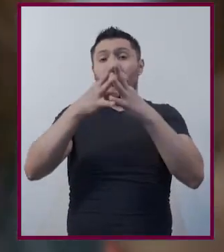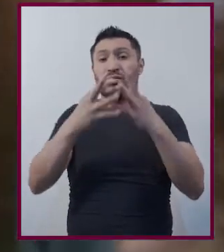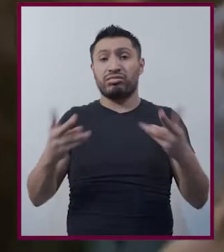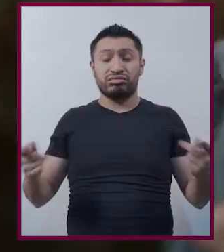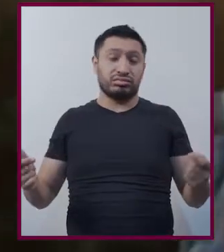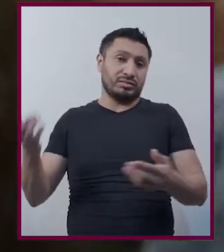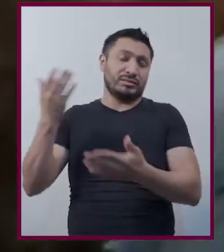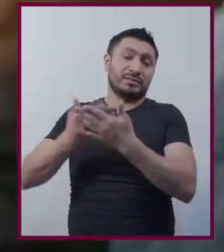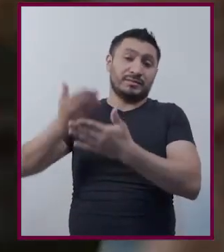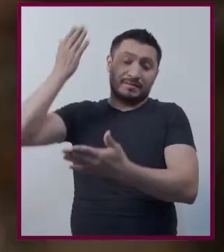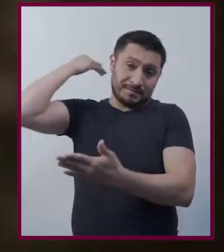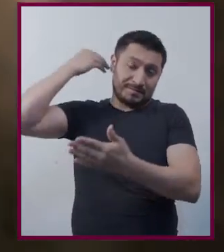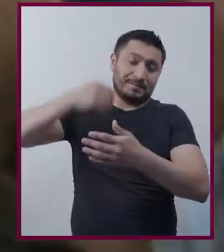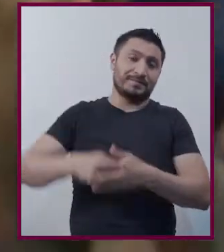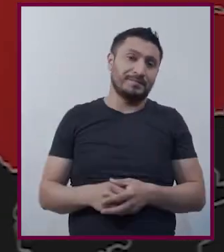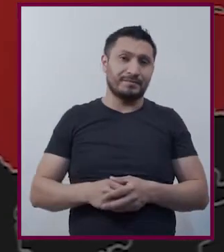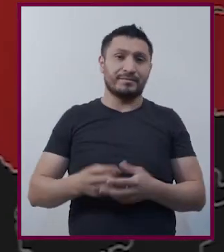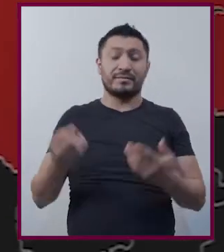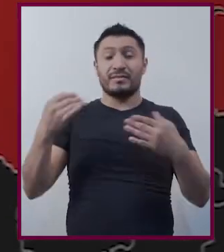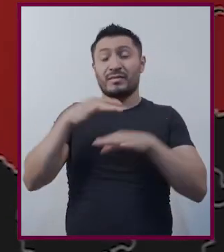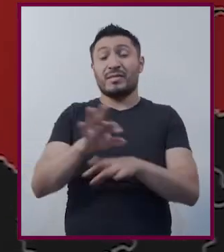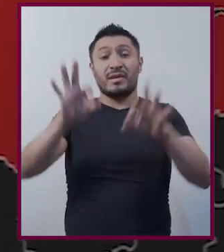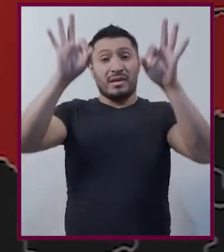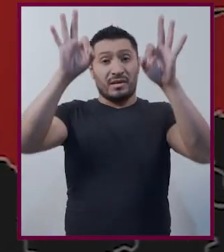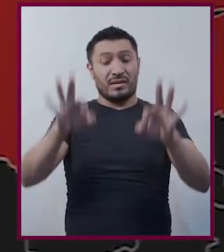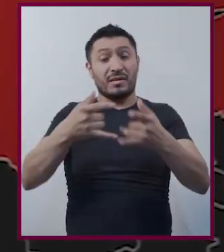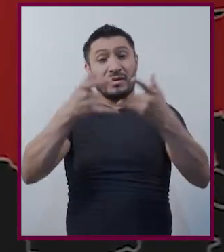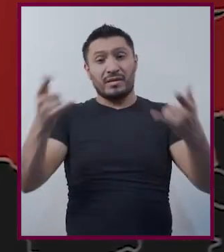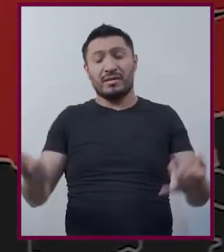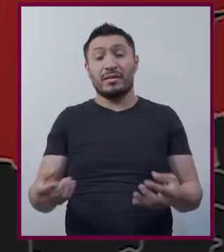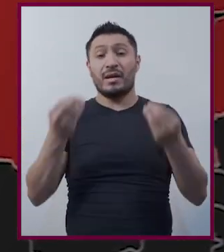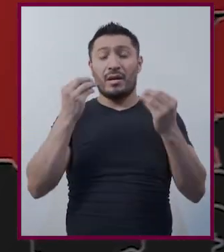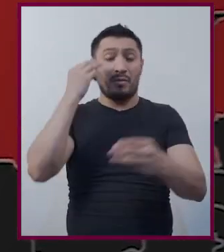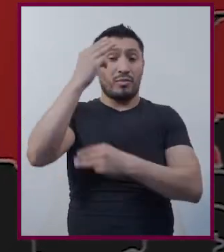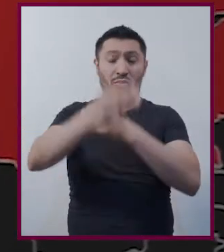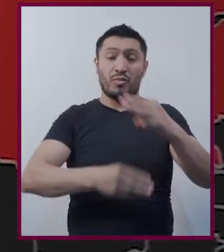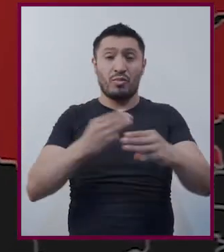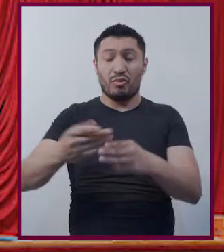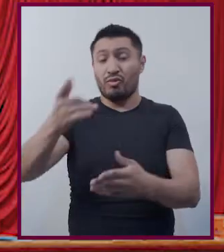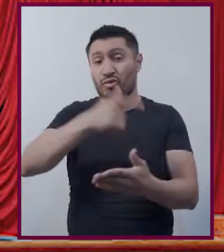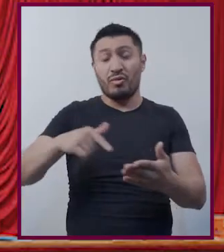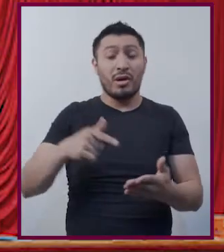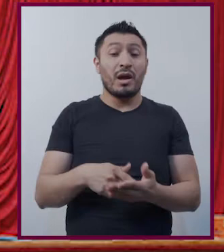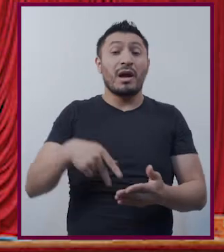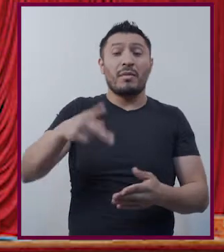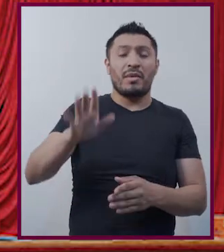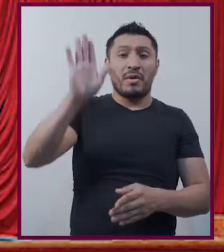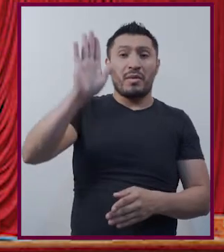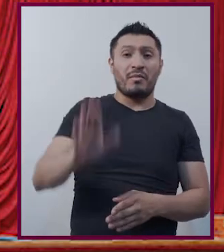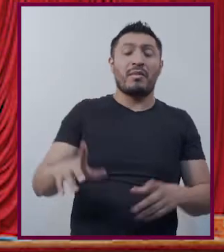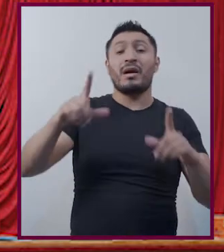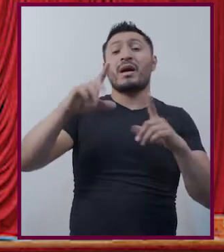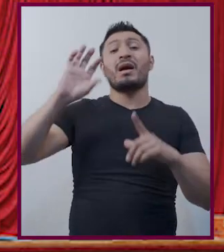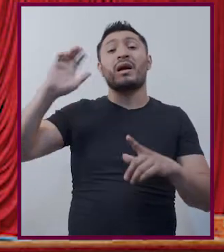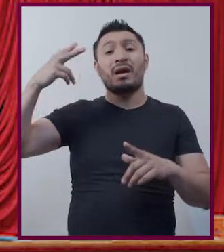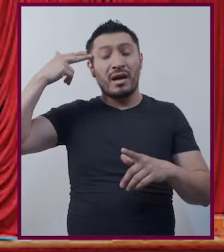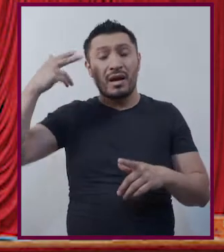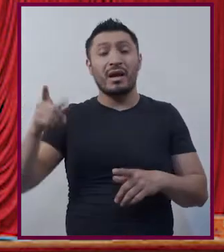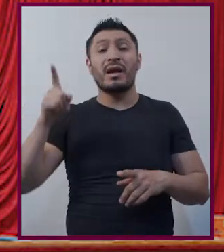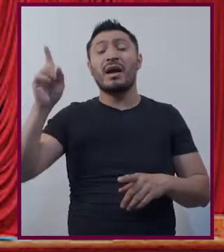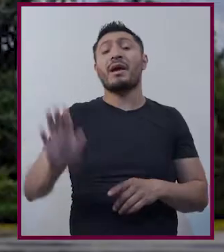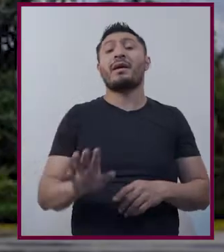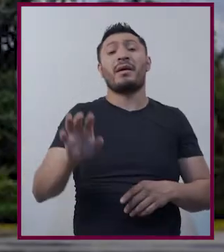centuria pasada, al menos en términos oficiales y en la mayor parte del mundo, aunque parece ser que China se convierte en una de